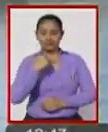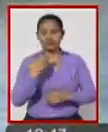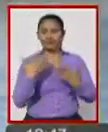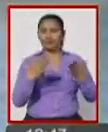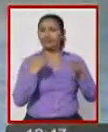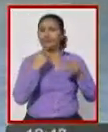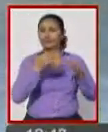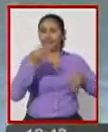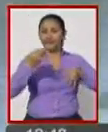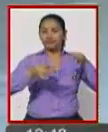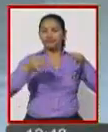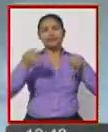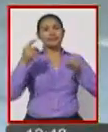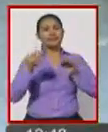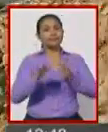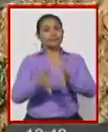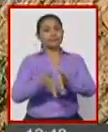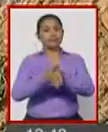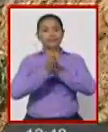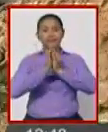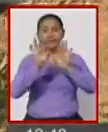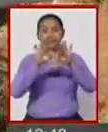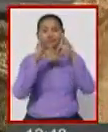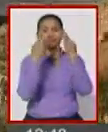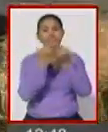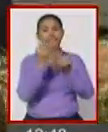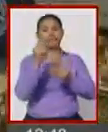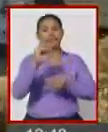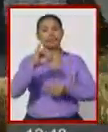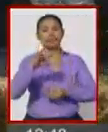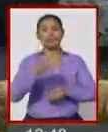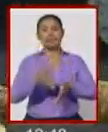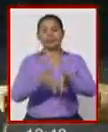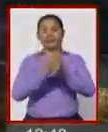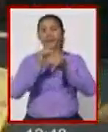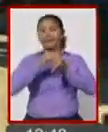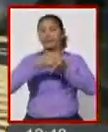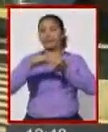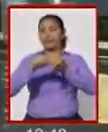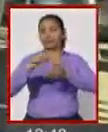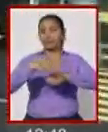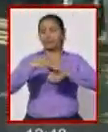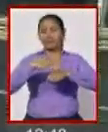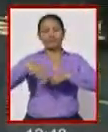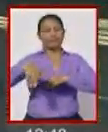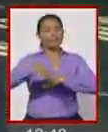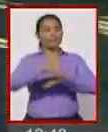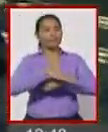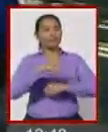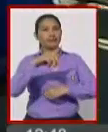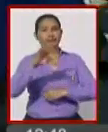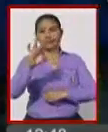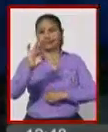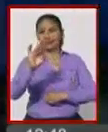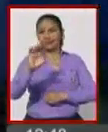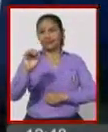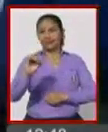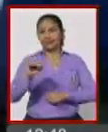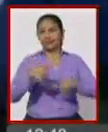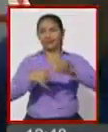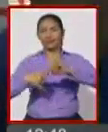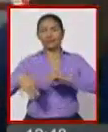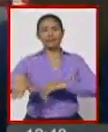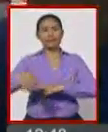está en instancias judiciales la demanda de la familia Tejerina, que pide el pago de expropiación del terreno de $180 por